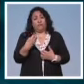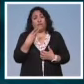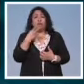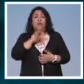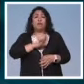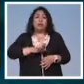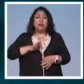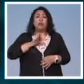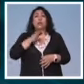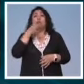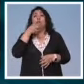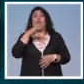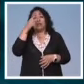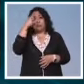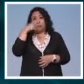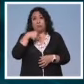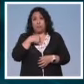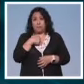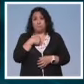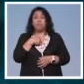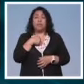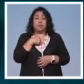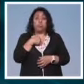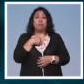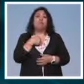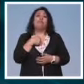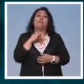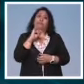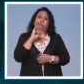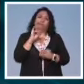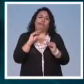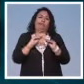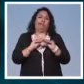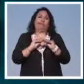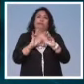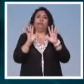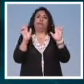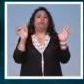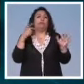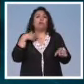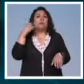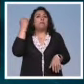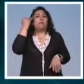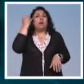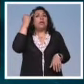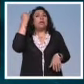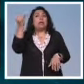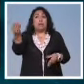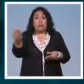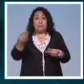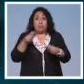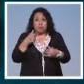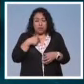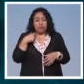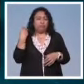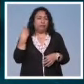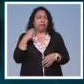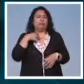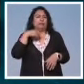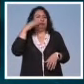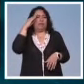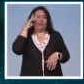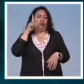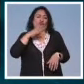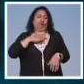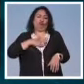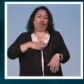una fiesta para mí. Claro que nunca imaginé que me lo iban a dar, claro que pienso que no